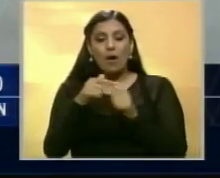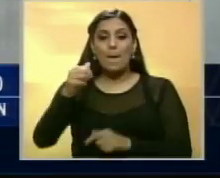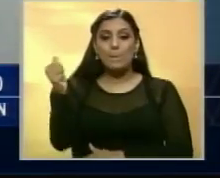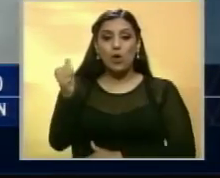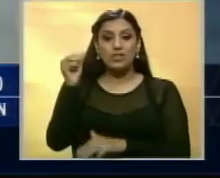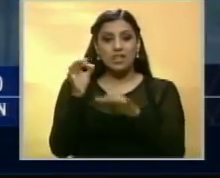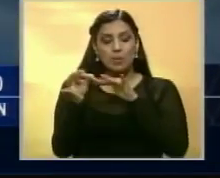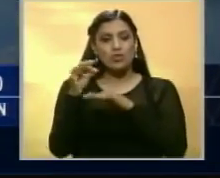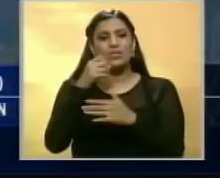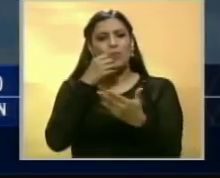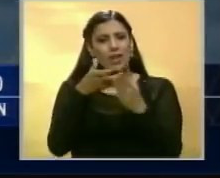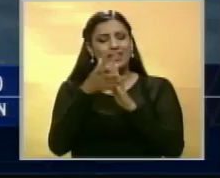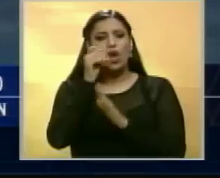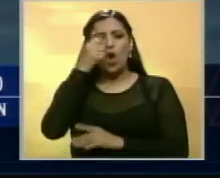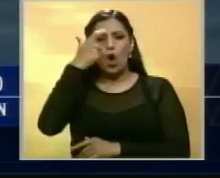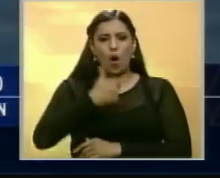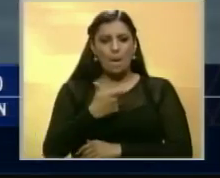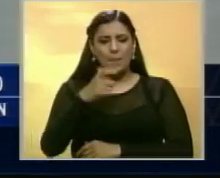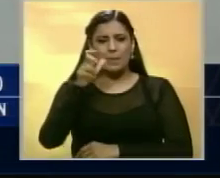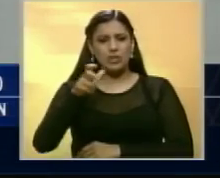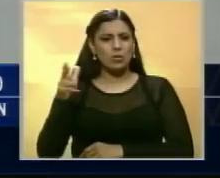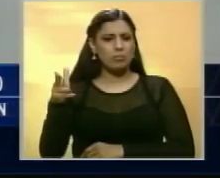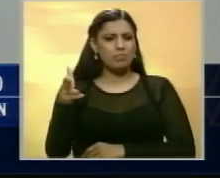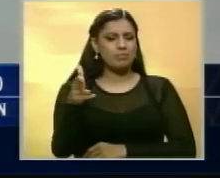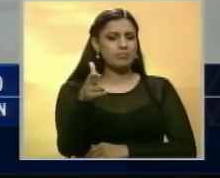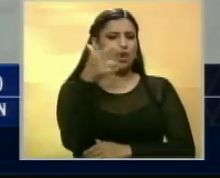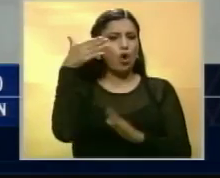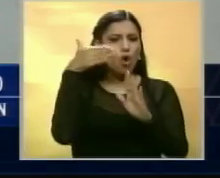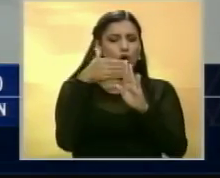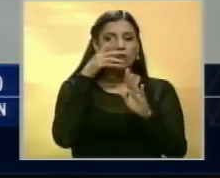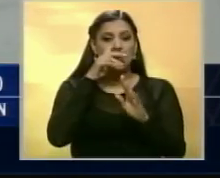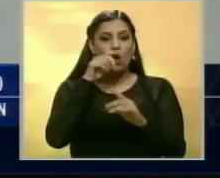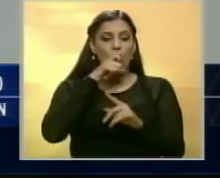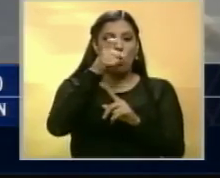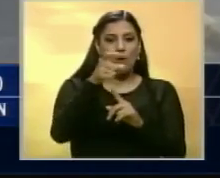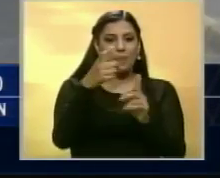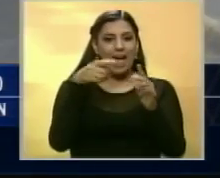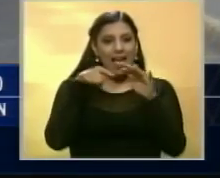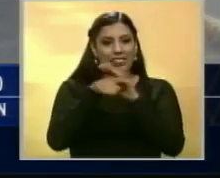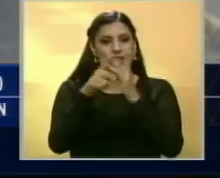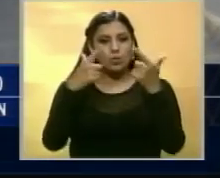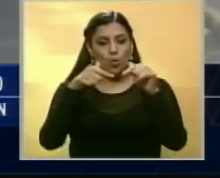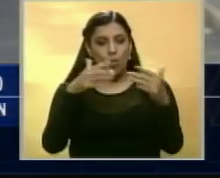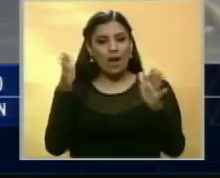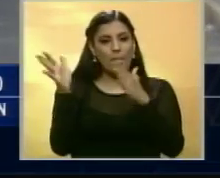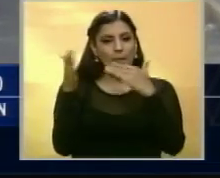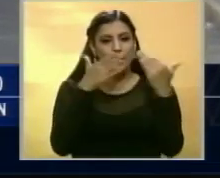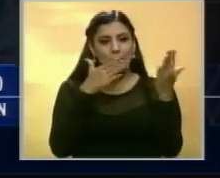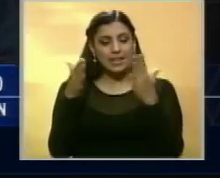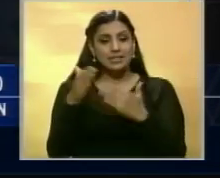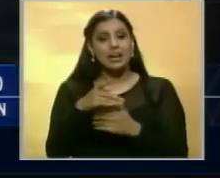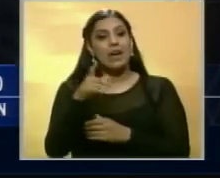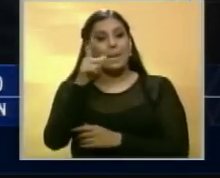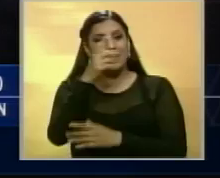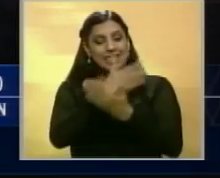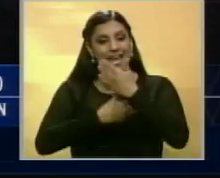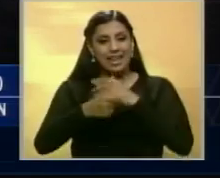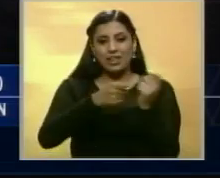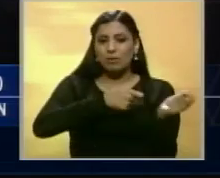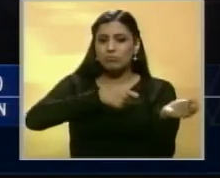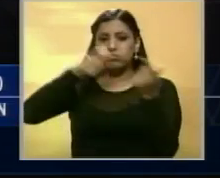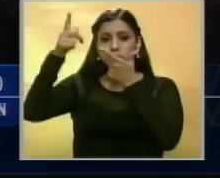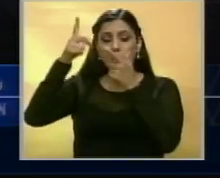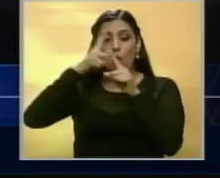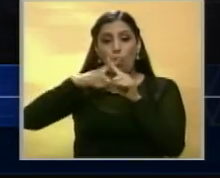policía municipal indica que unos hombres armados dispararon en contra de un rival en la entrada del sector Las Brisas. Los heridos fueron trasladados a